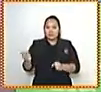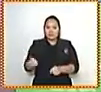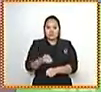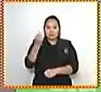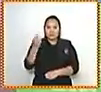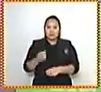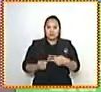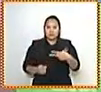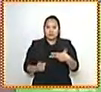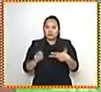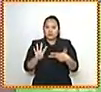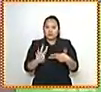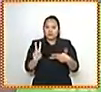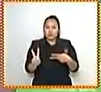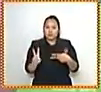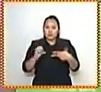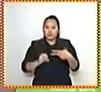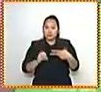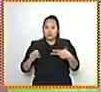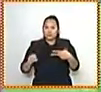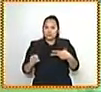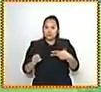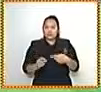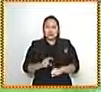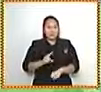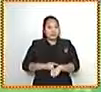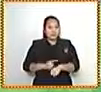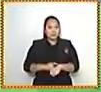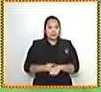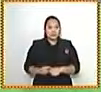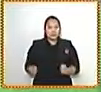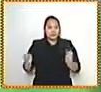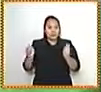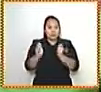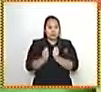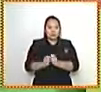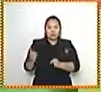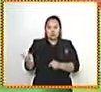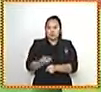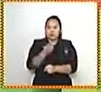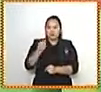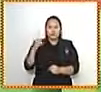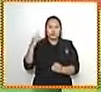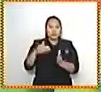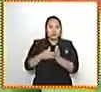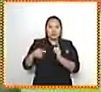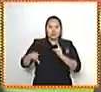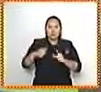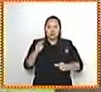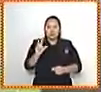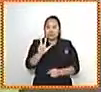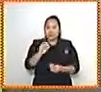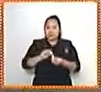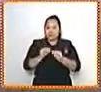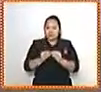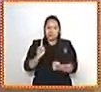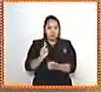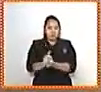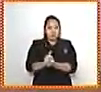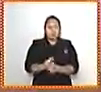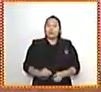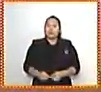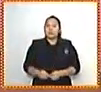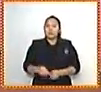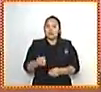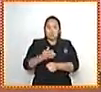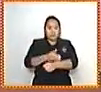premiados, 42 y 00. Ahora acompáñenme a ganar 100.000 lempiras pegándole a tus tres números favoritos. Pero antes